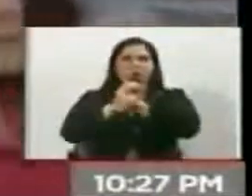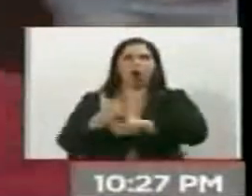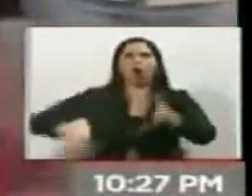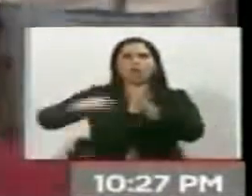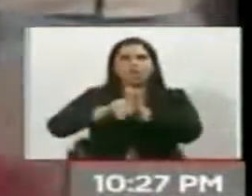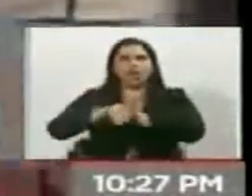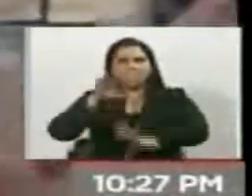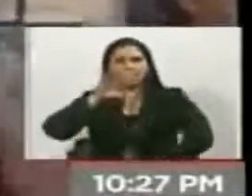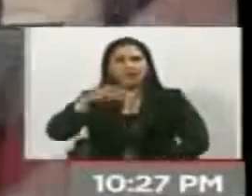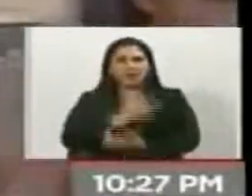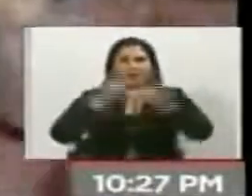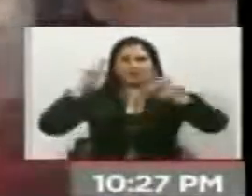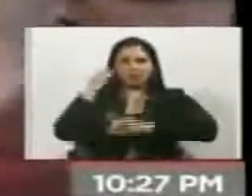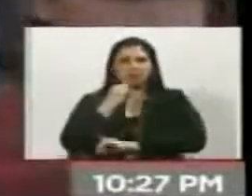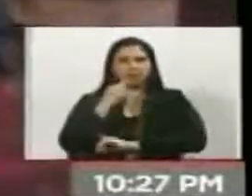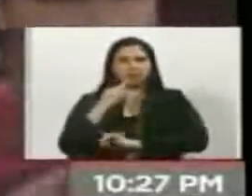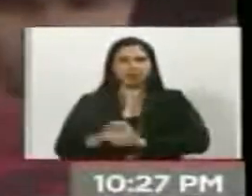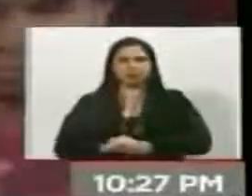patria libre de Bolívar.